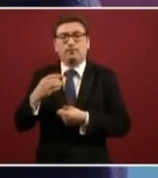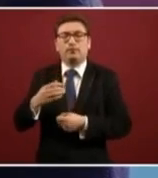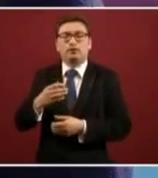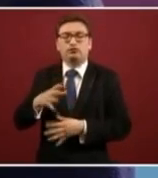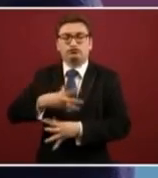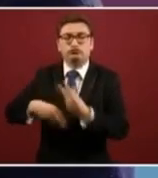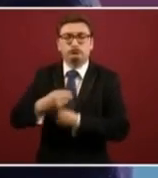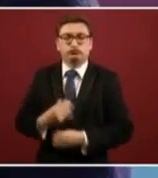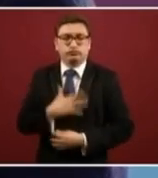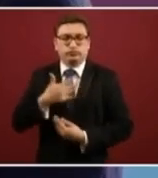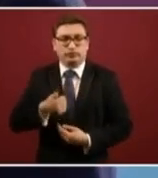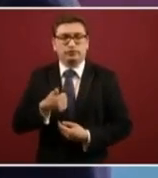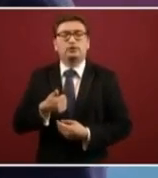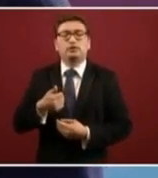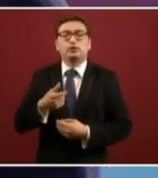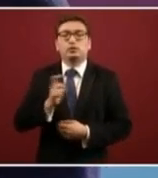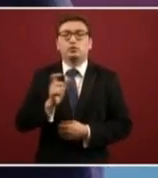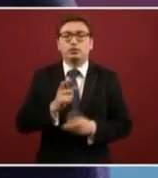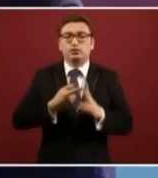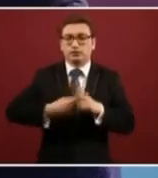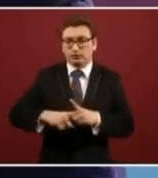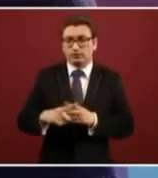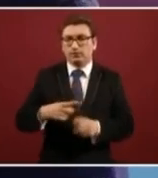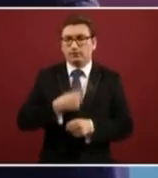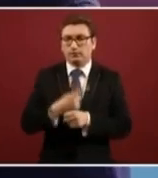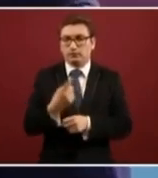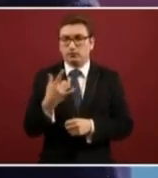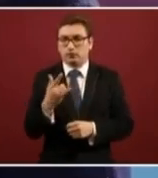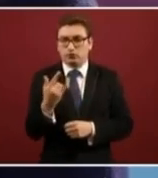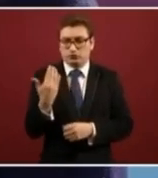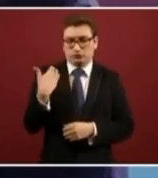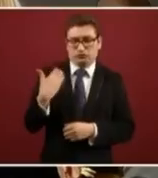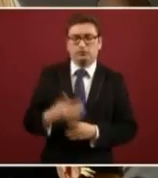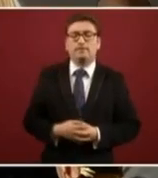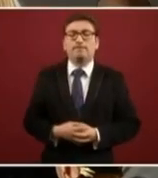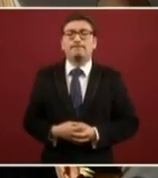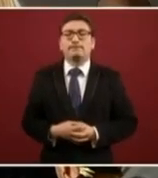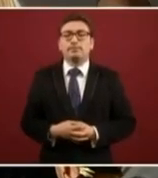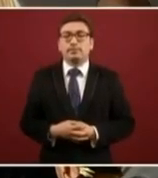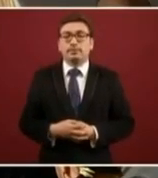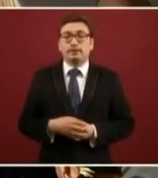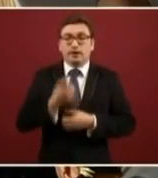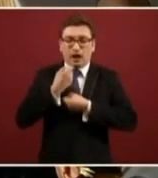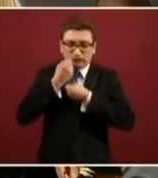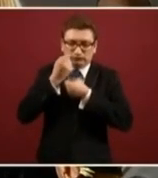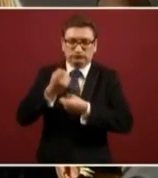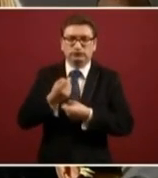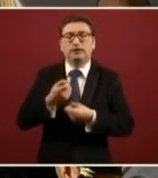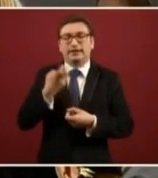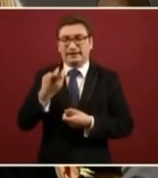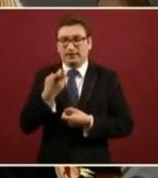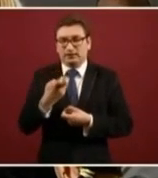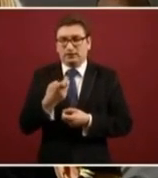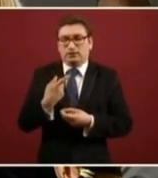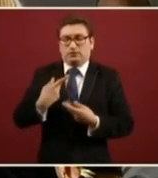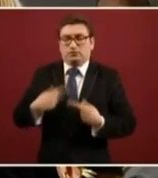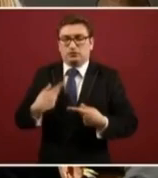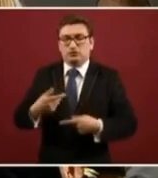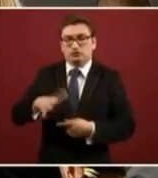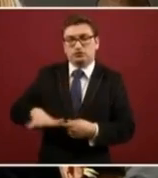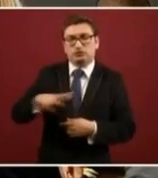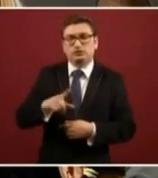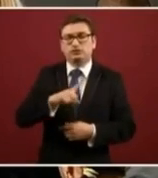se inició el primero de junio pasado. Este componente caña de azúcar pretende beneficiar a 170